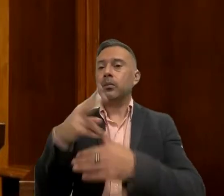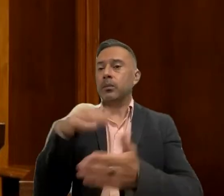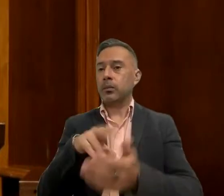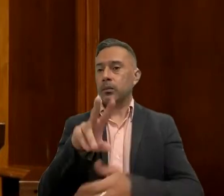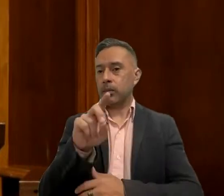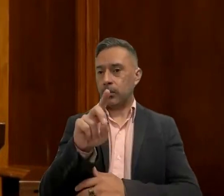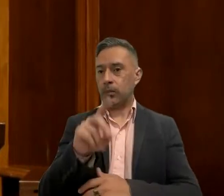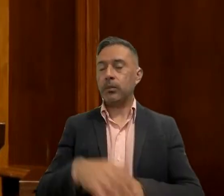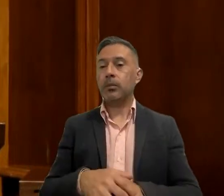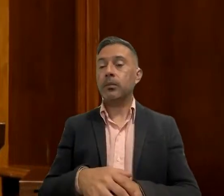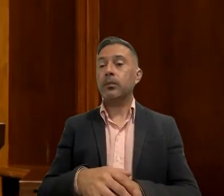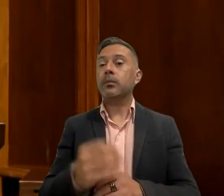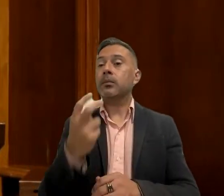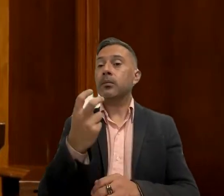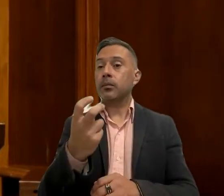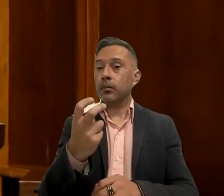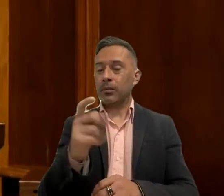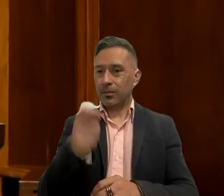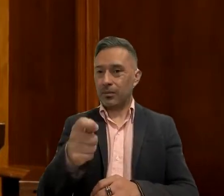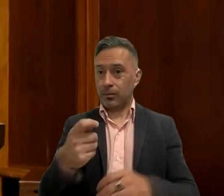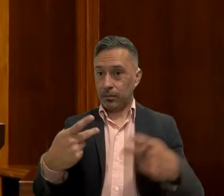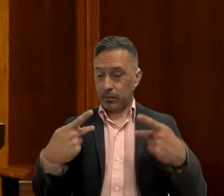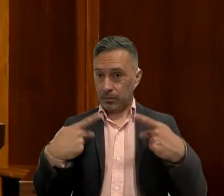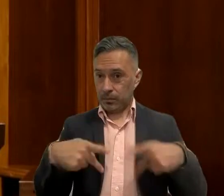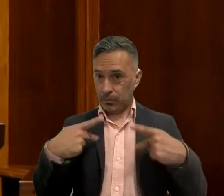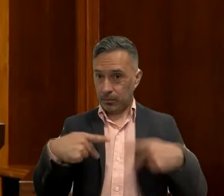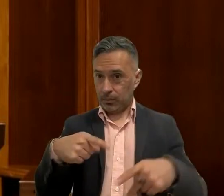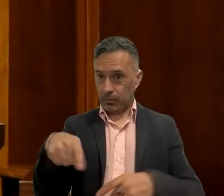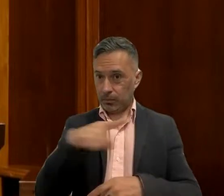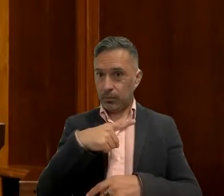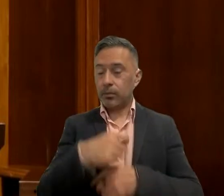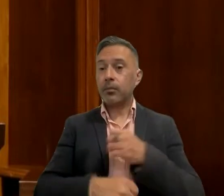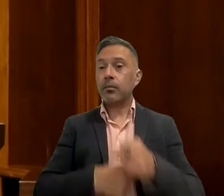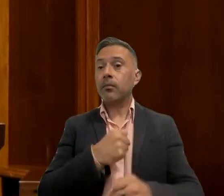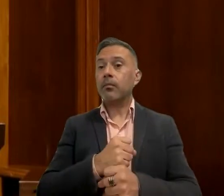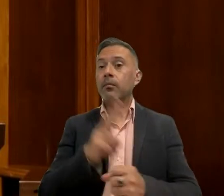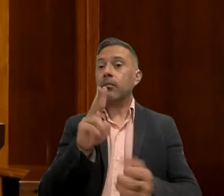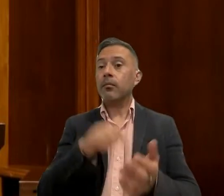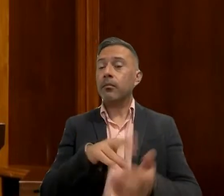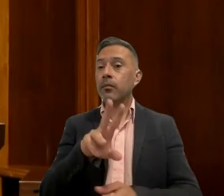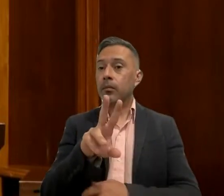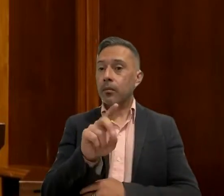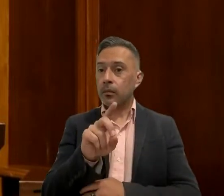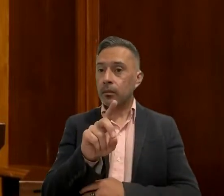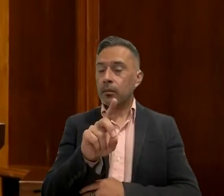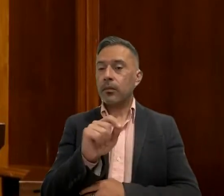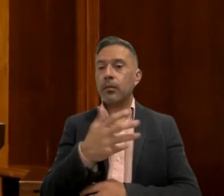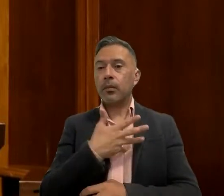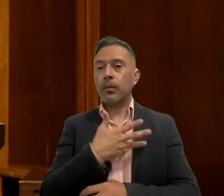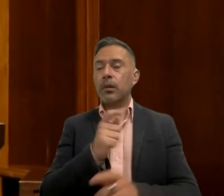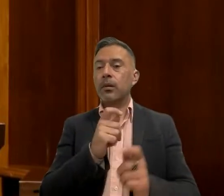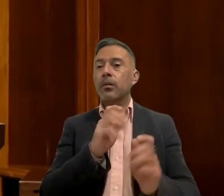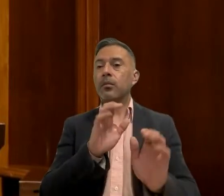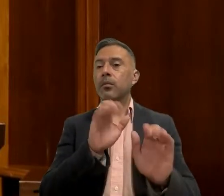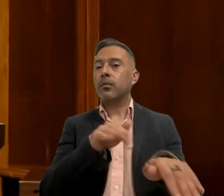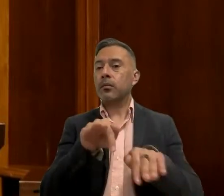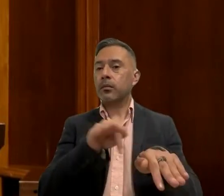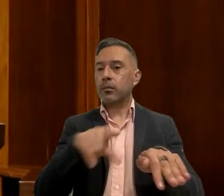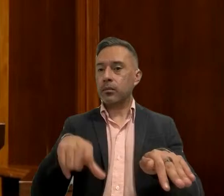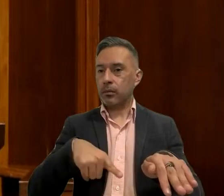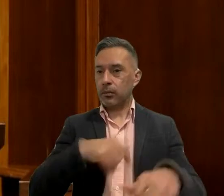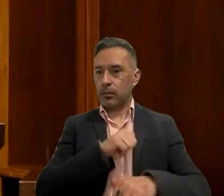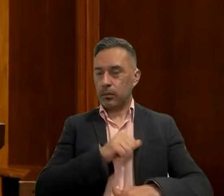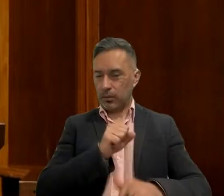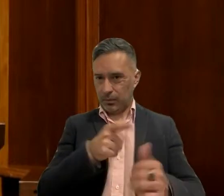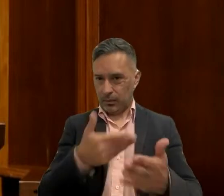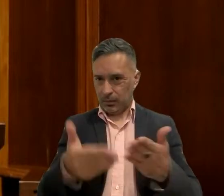En consecuencia, las personas que en 2030 se encuentren ejerciendo los cargos públicos a que hace referencia a la